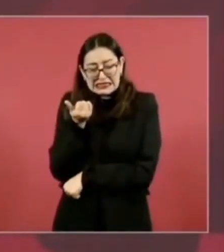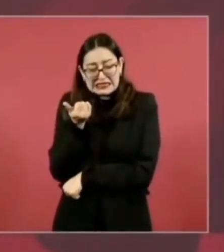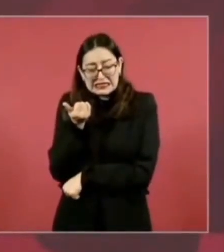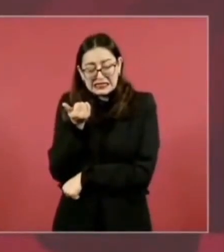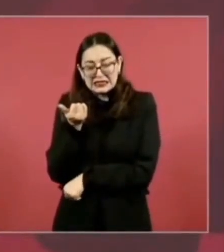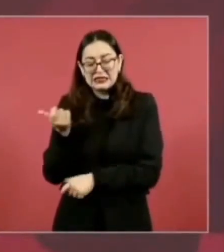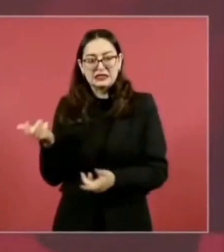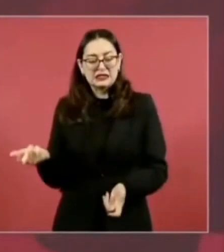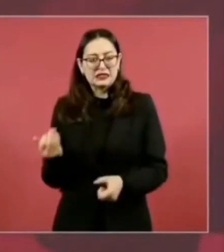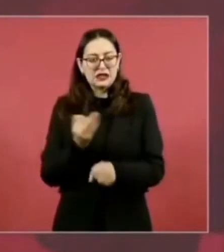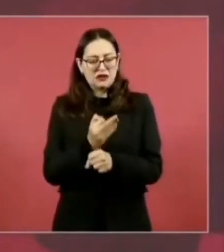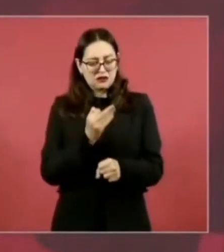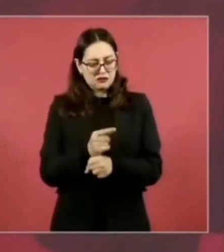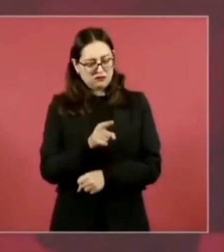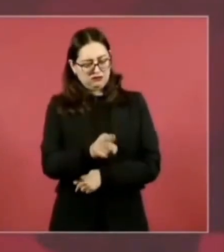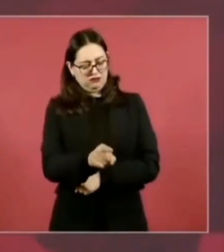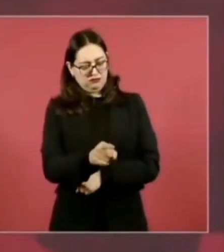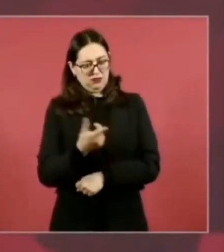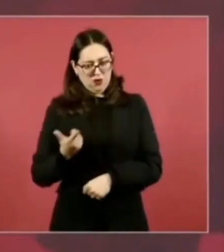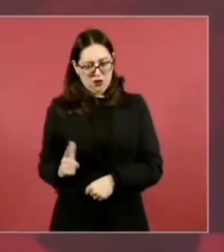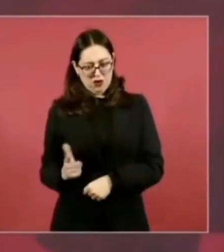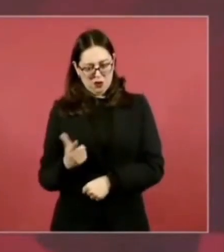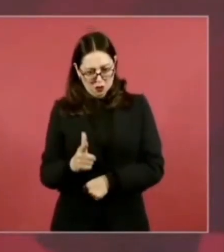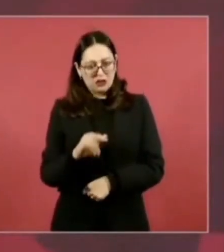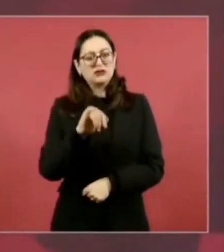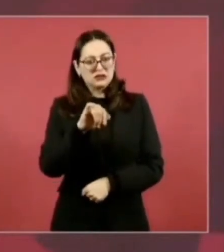consumo. Y por eso,